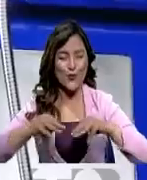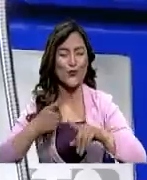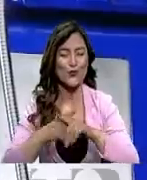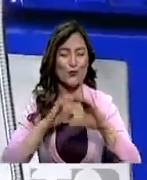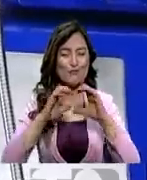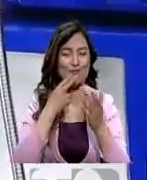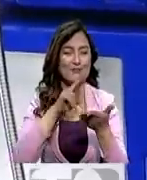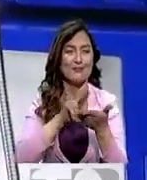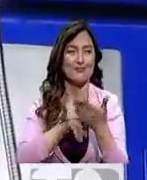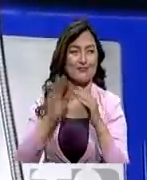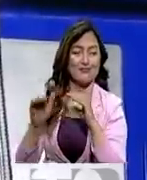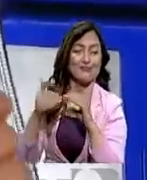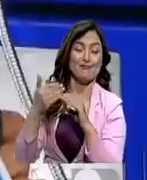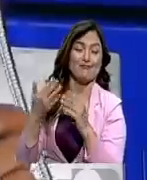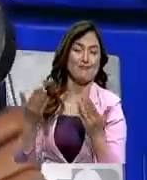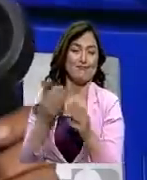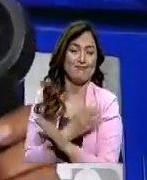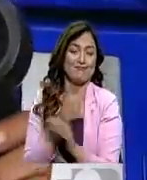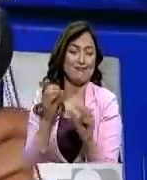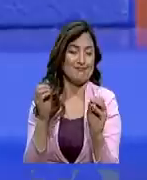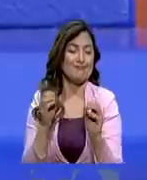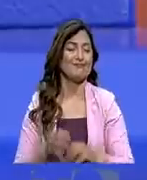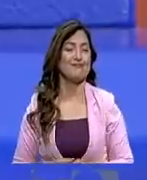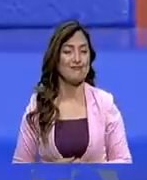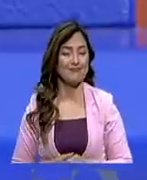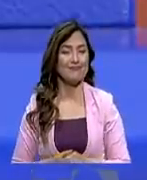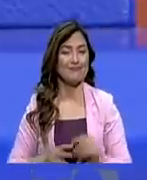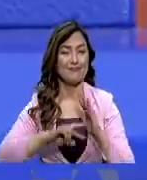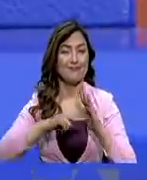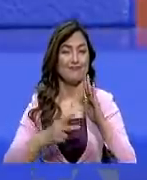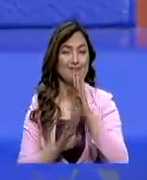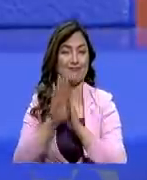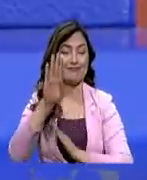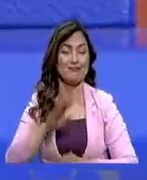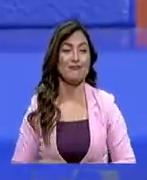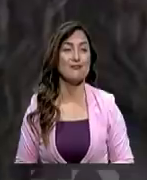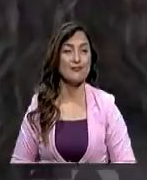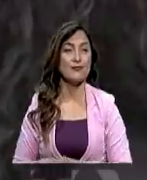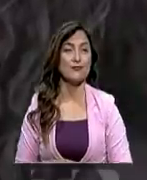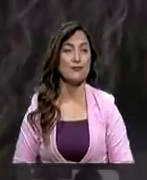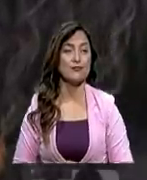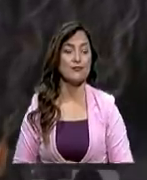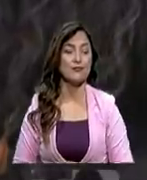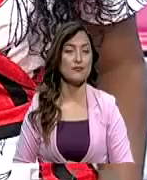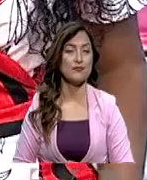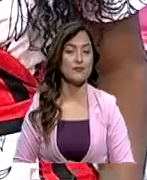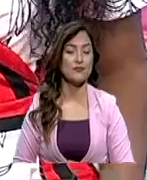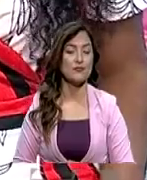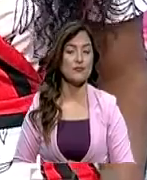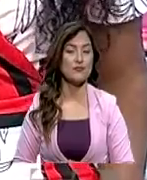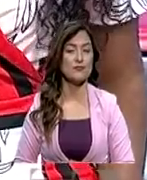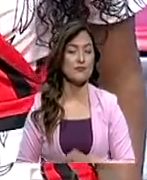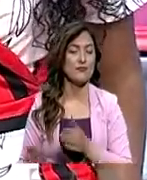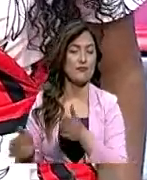la carta, el correo y otros, van desapareciendo por el auge de la tecnología. Helen Quiñones, 24 horas.